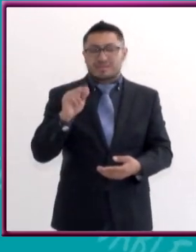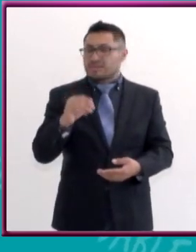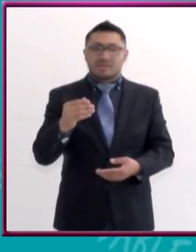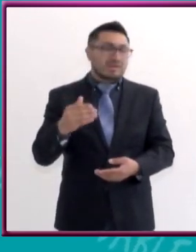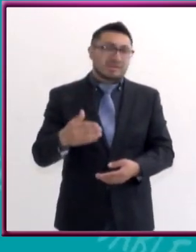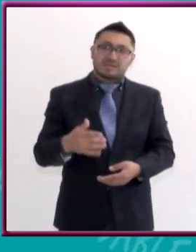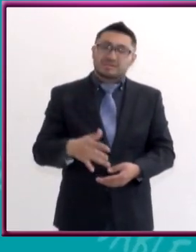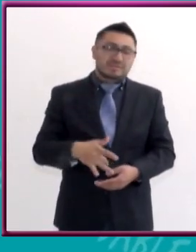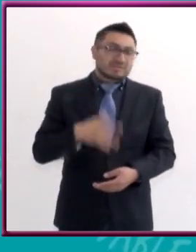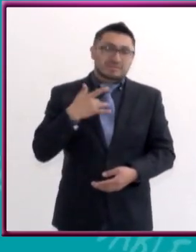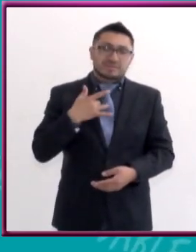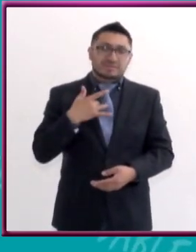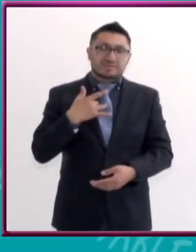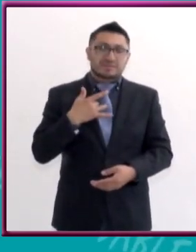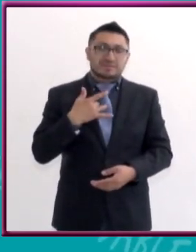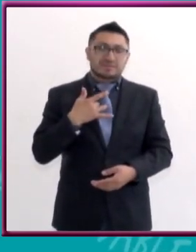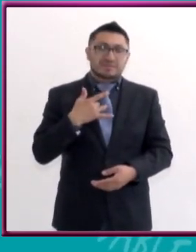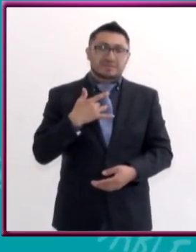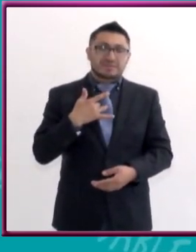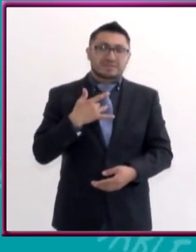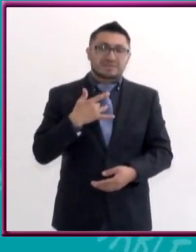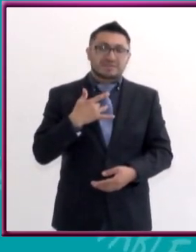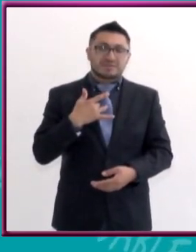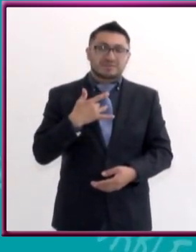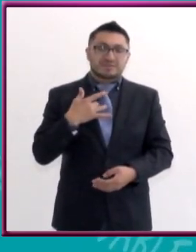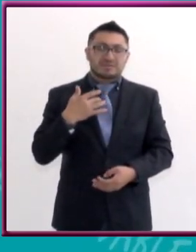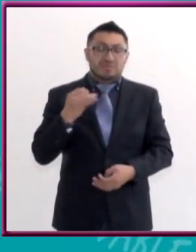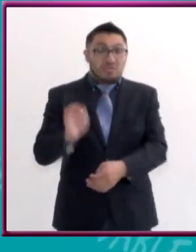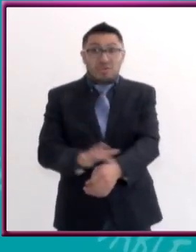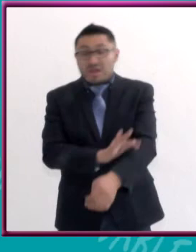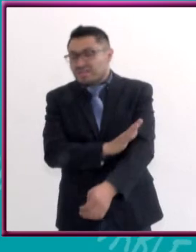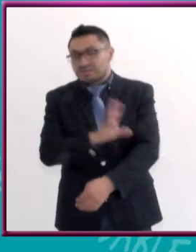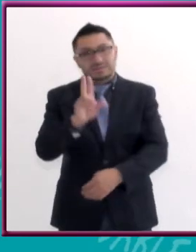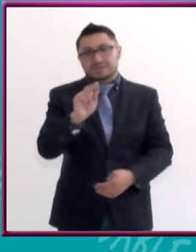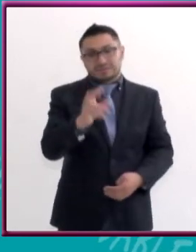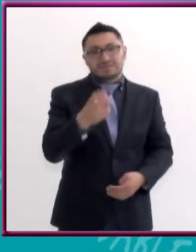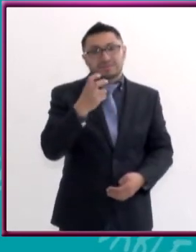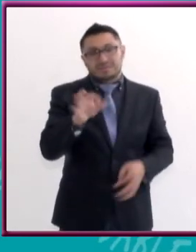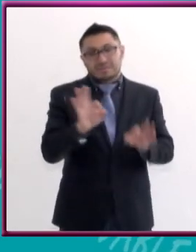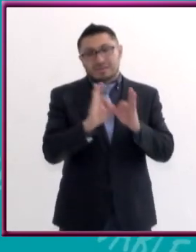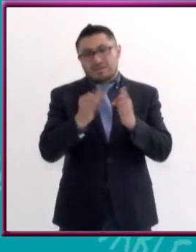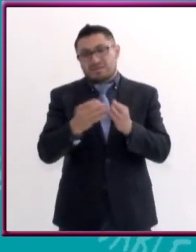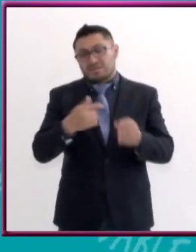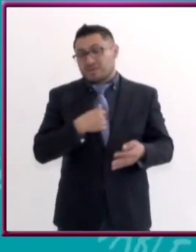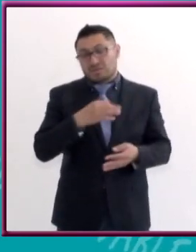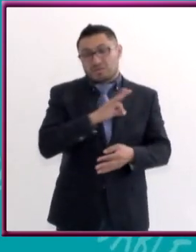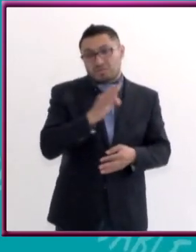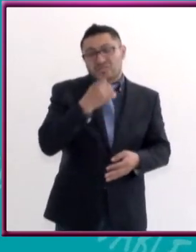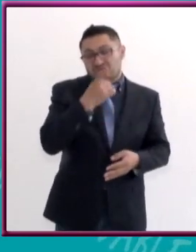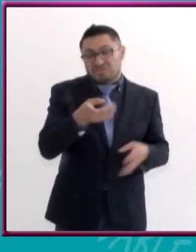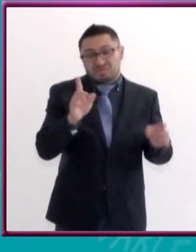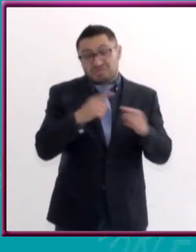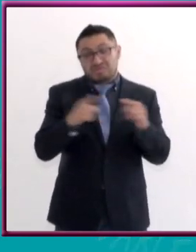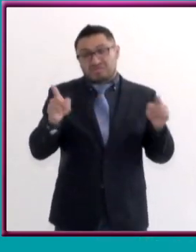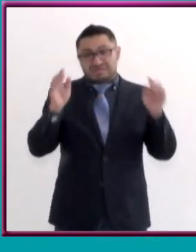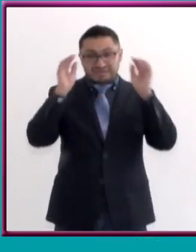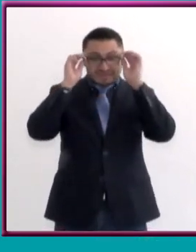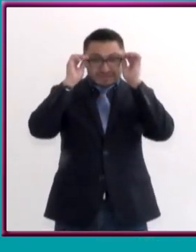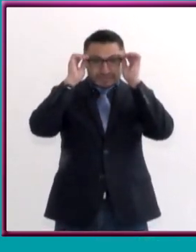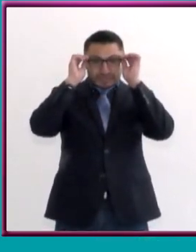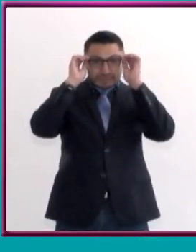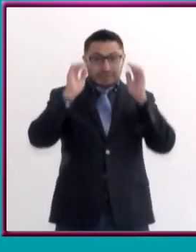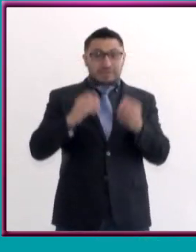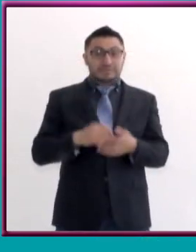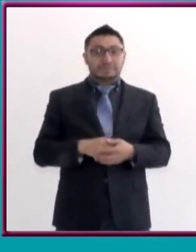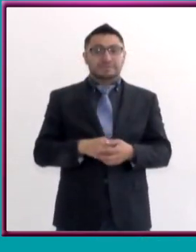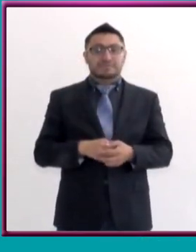estoy sintiendo pues con muchos ánimos es la manera en la que yo puedo, bueno, más bien en